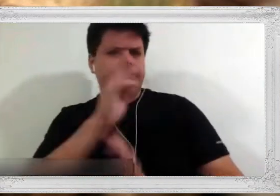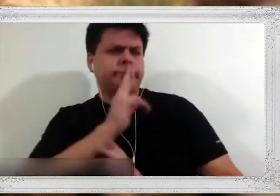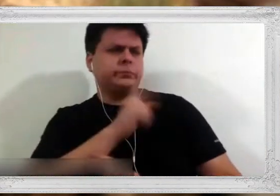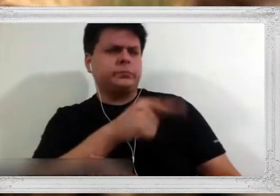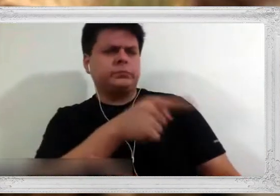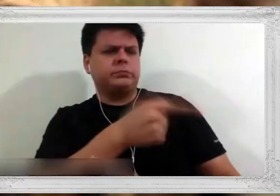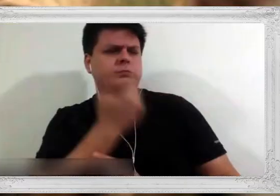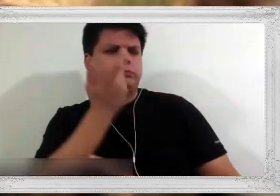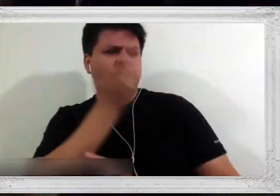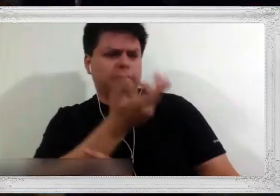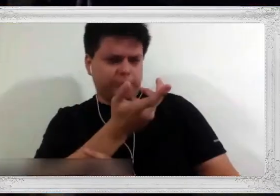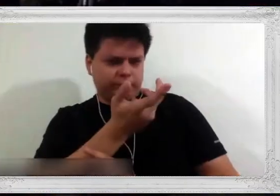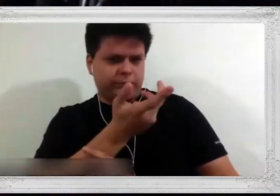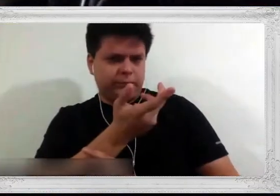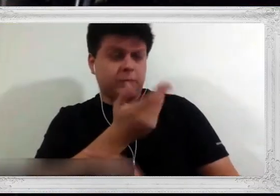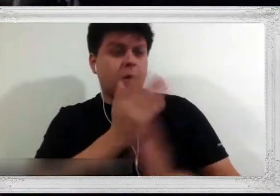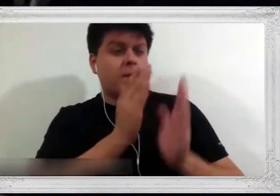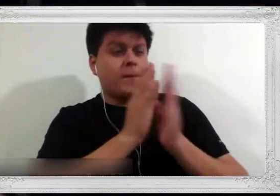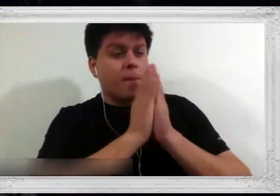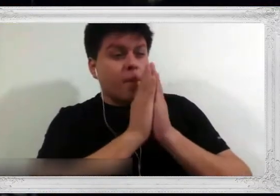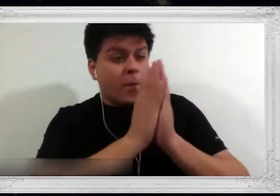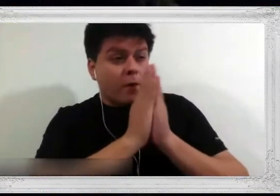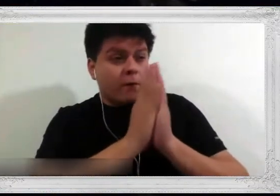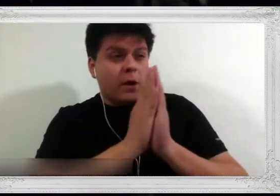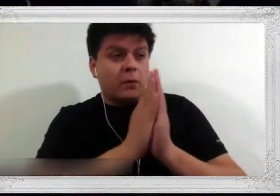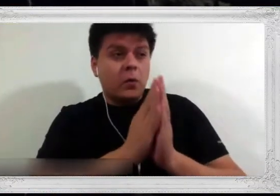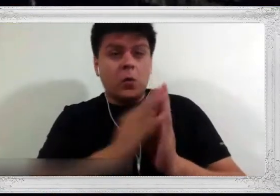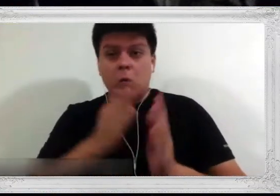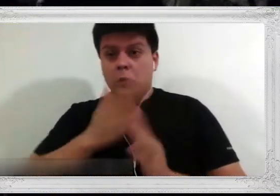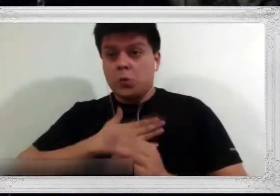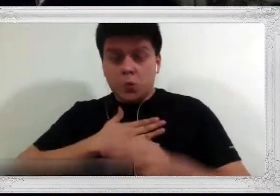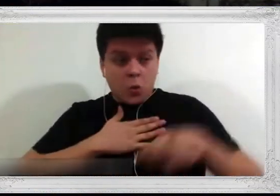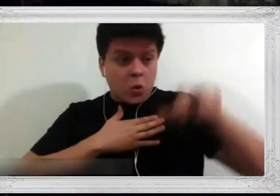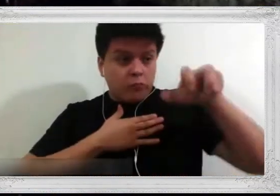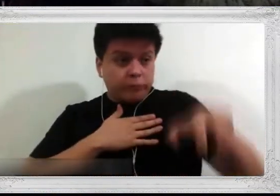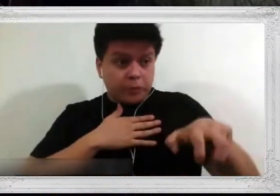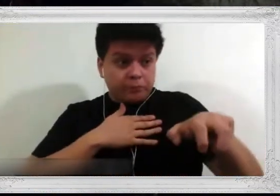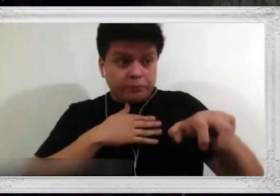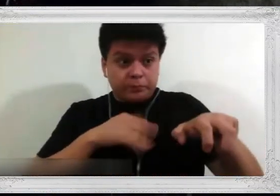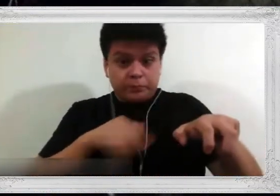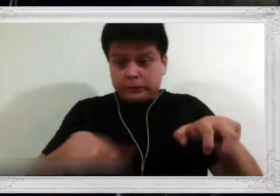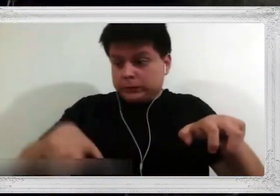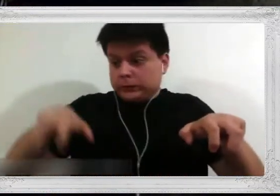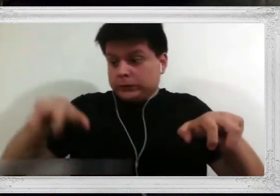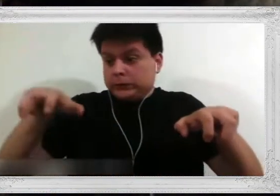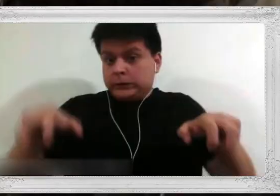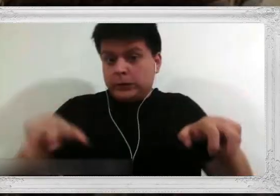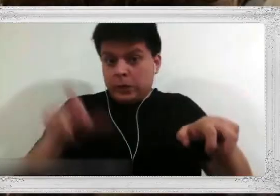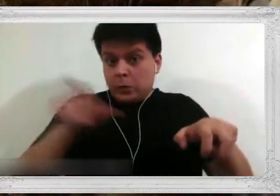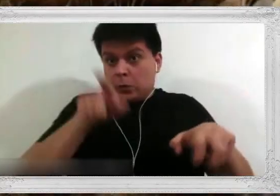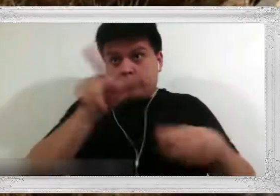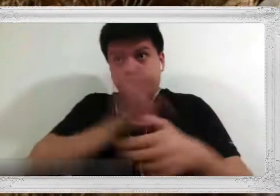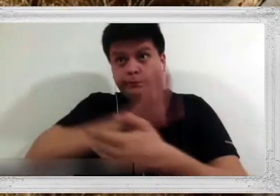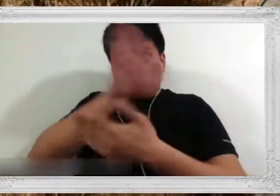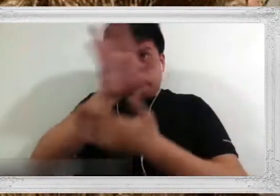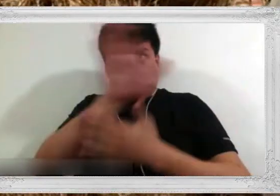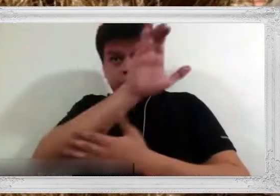respondieron, Concede que nos sentemos uno a tu derecha y otro a tu izquierda cuando estés en tu gloria.